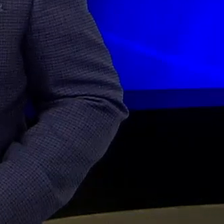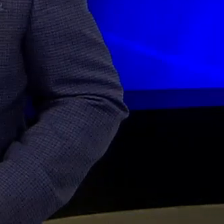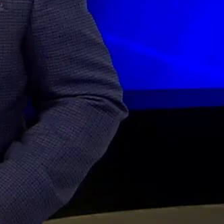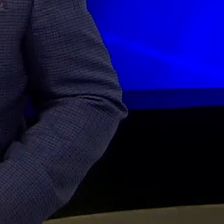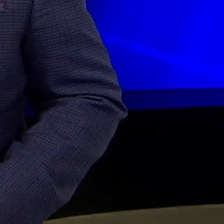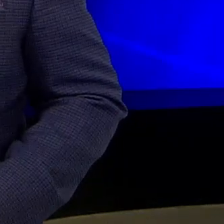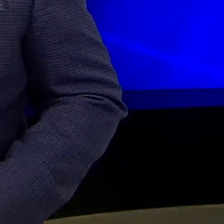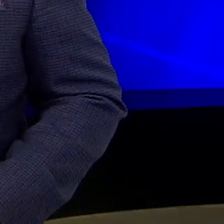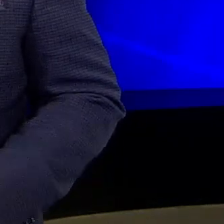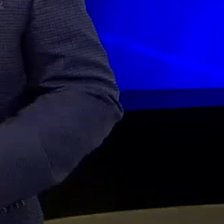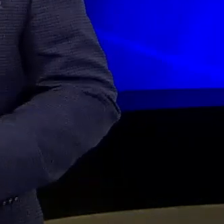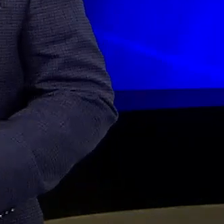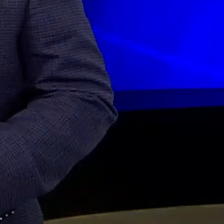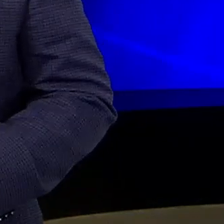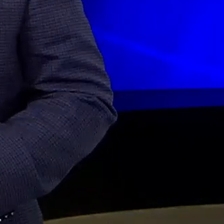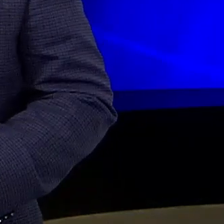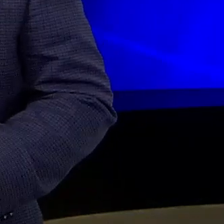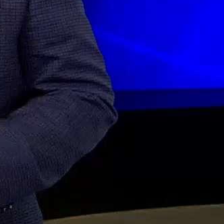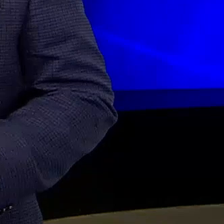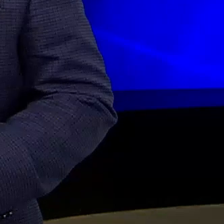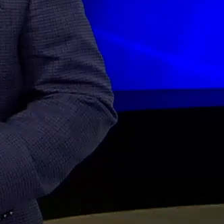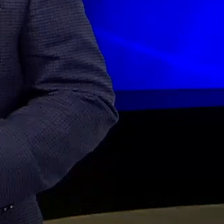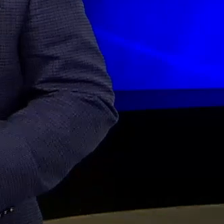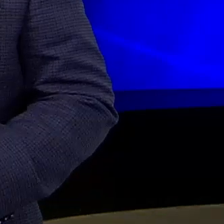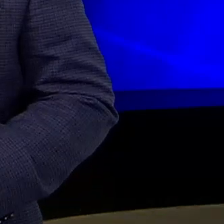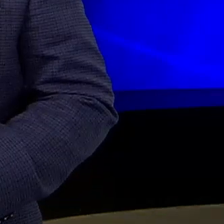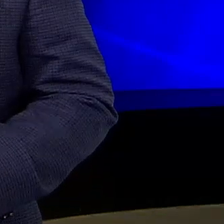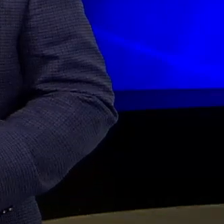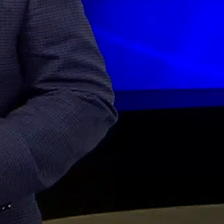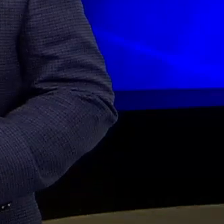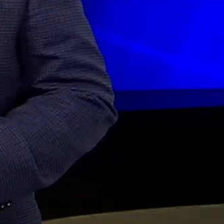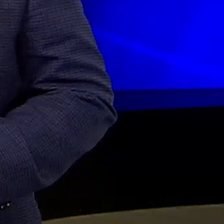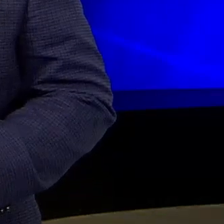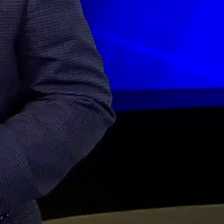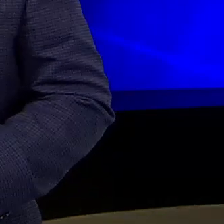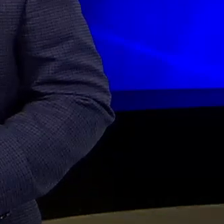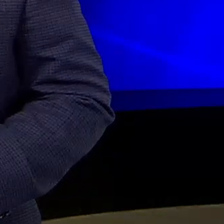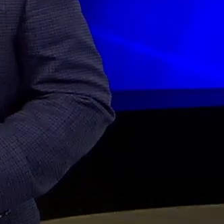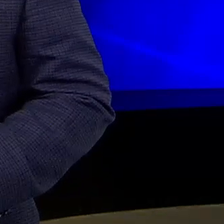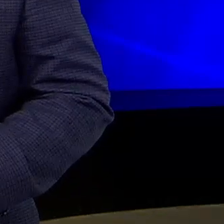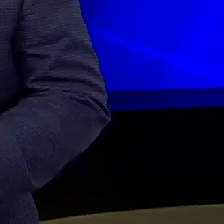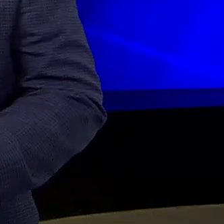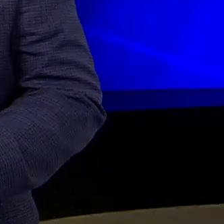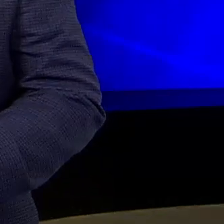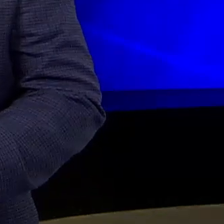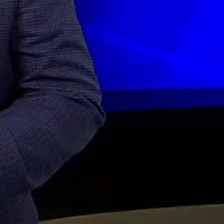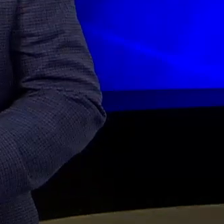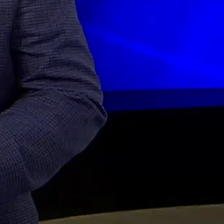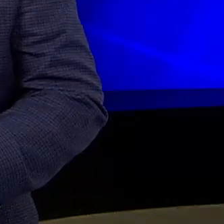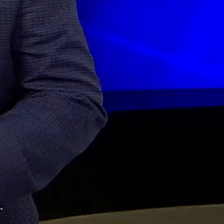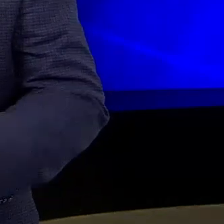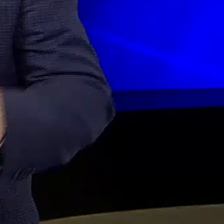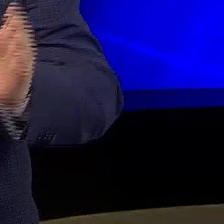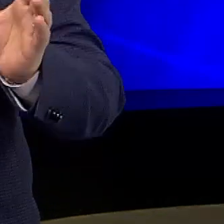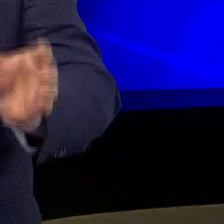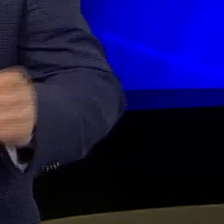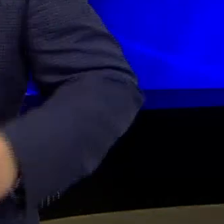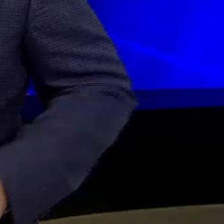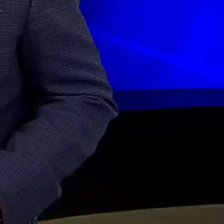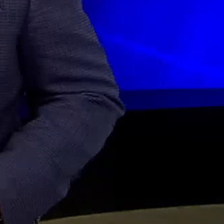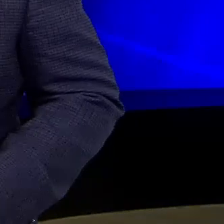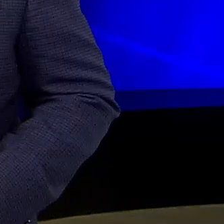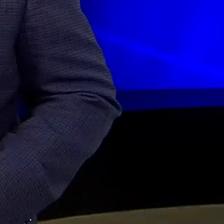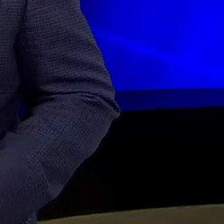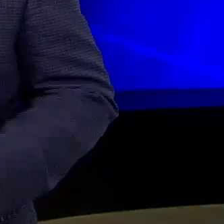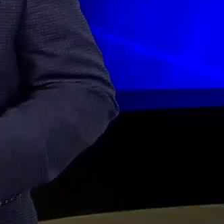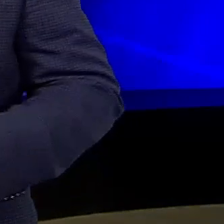Obrador. Se mostró en contra del proyecto hídrico Monterrey 6. El mandatario anunció que se va a reunir con el